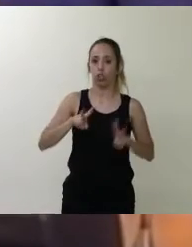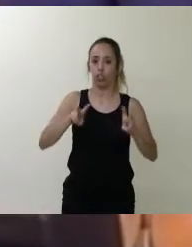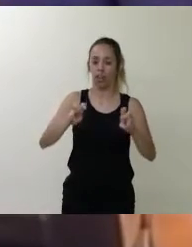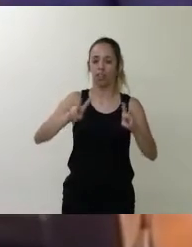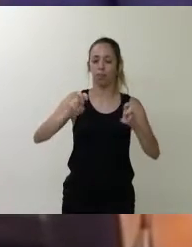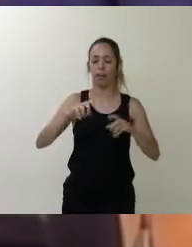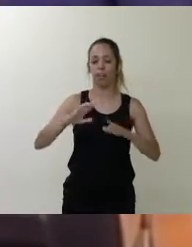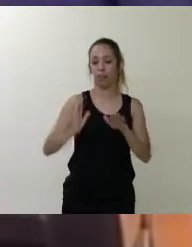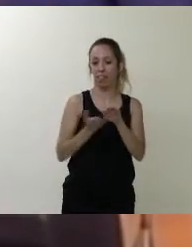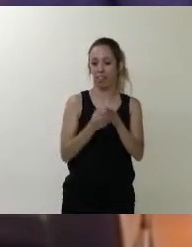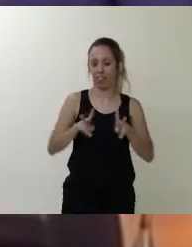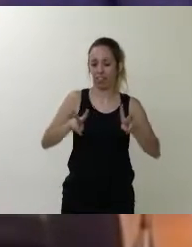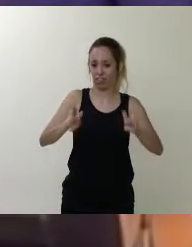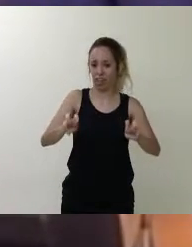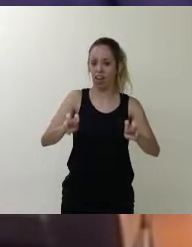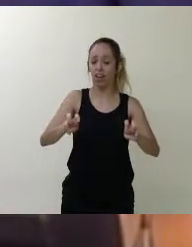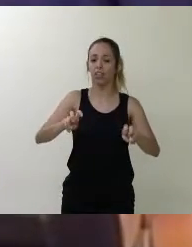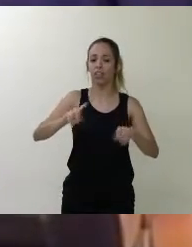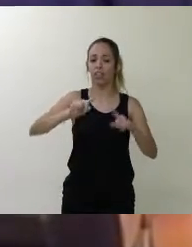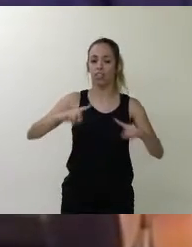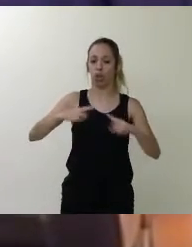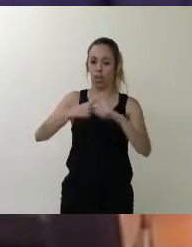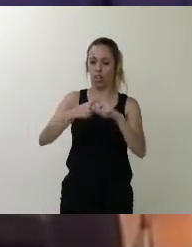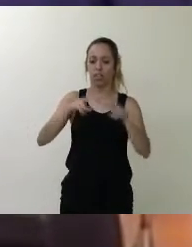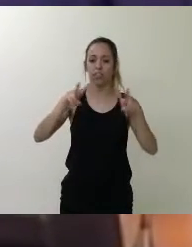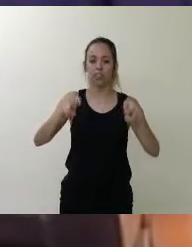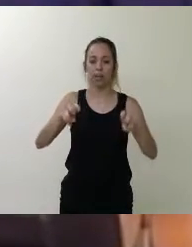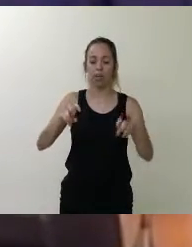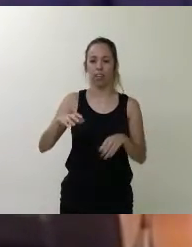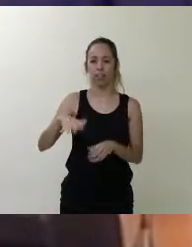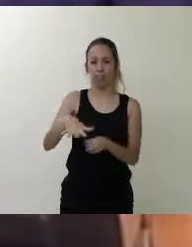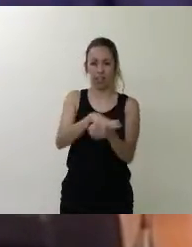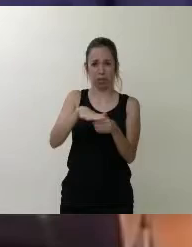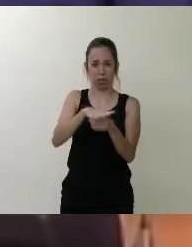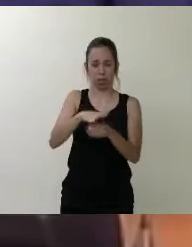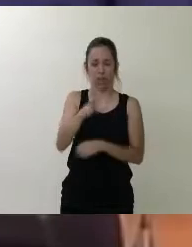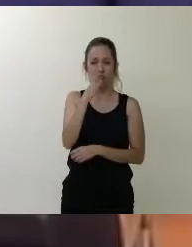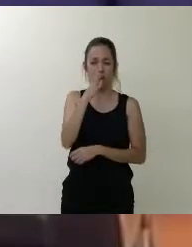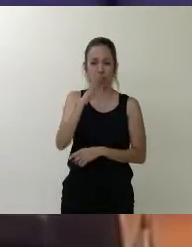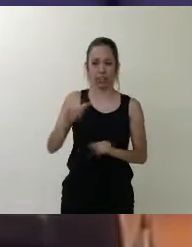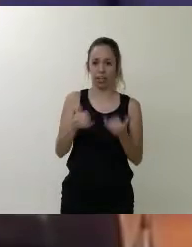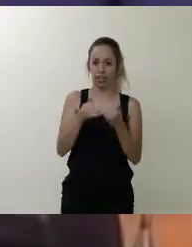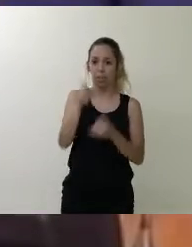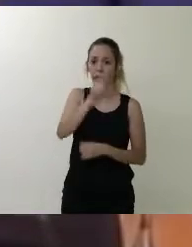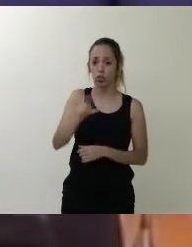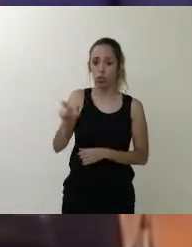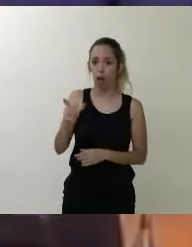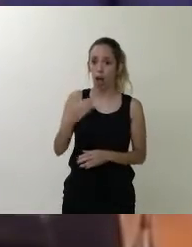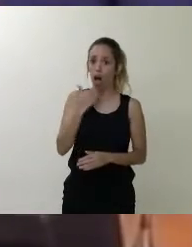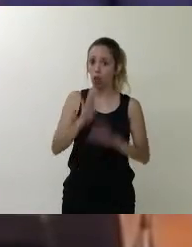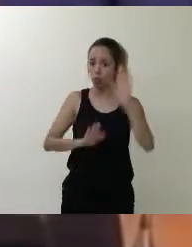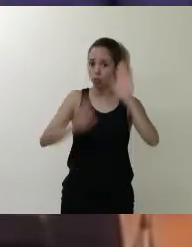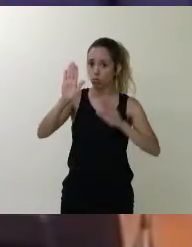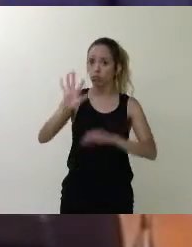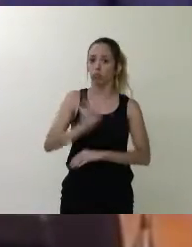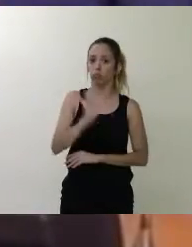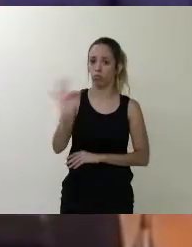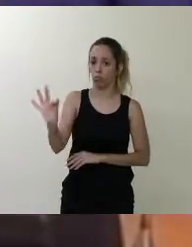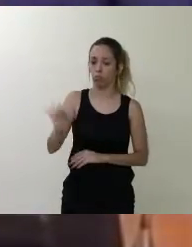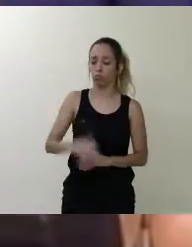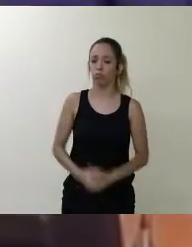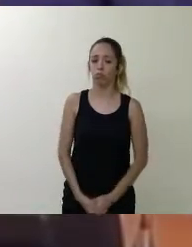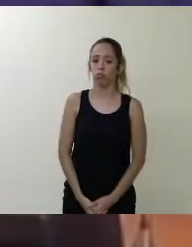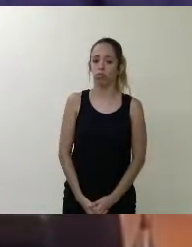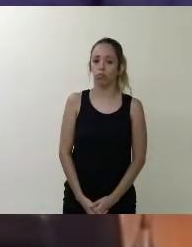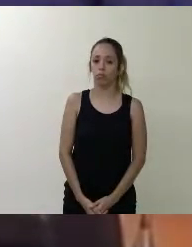crédito extraordinario del presupuesto del organismo autónomo local Consejo Insular de Aguas de Tenerife. ¿Alguna intervención? Sí, señor Sabaté.